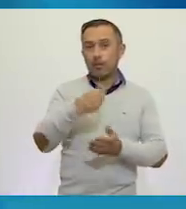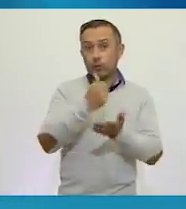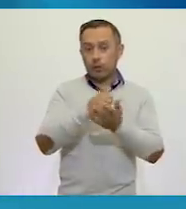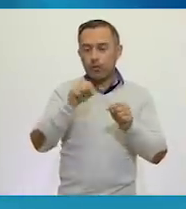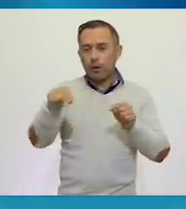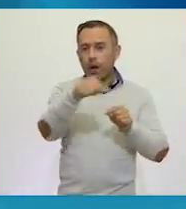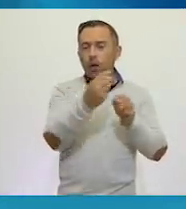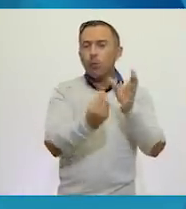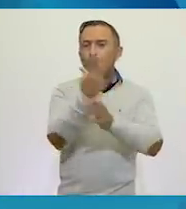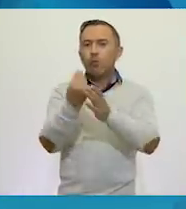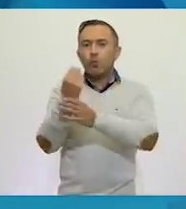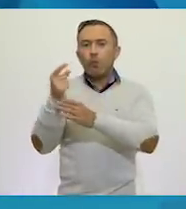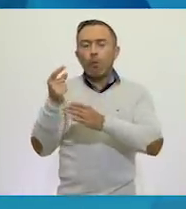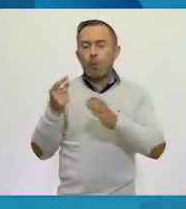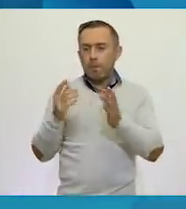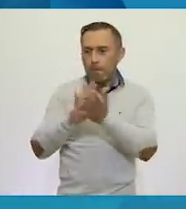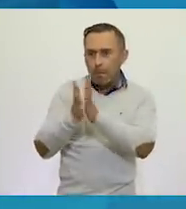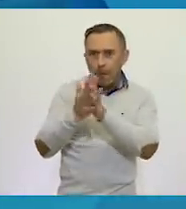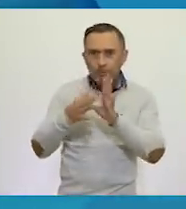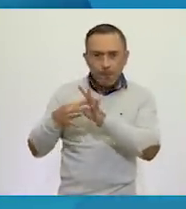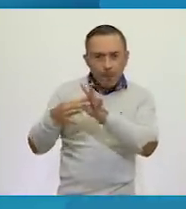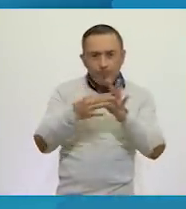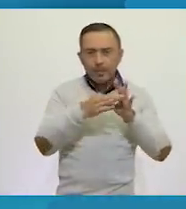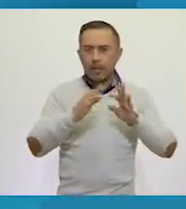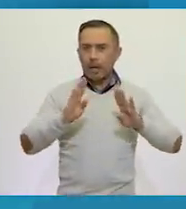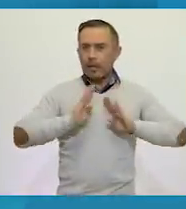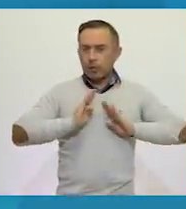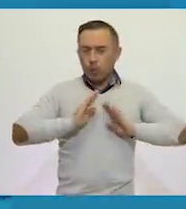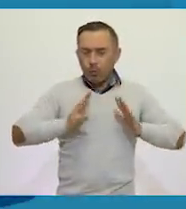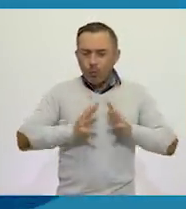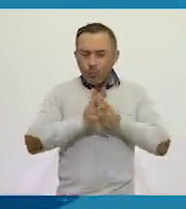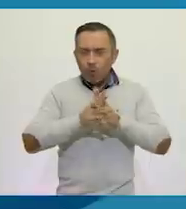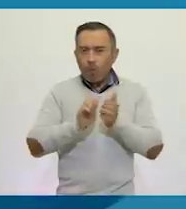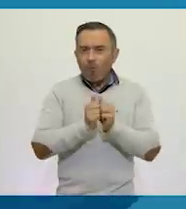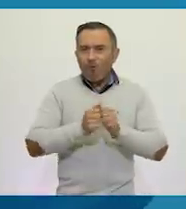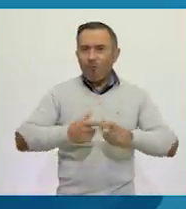alianzas, fortalecieron sus ejércitos y lucharon entre sí en su pleito por el